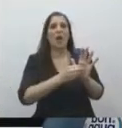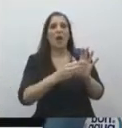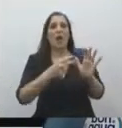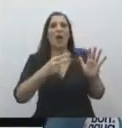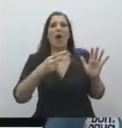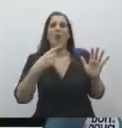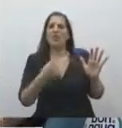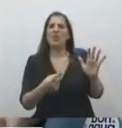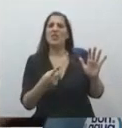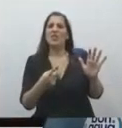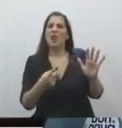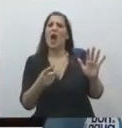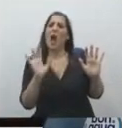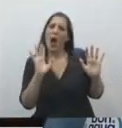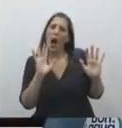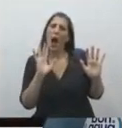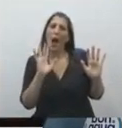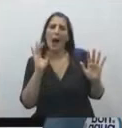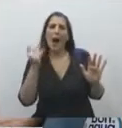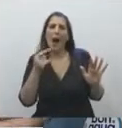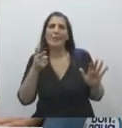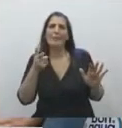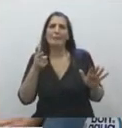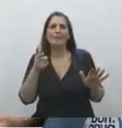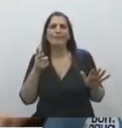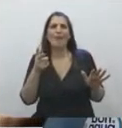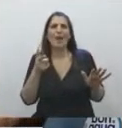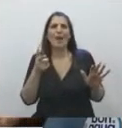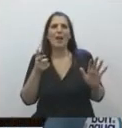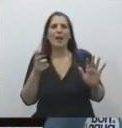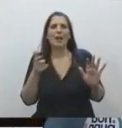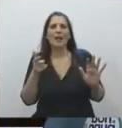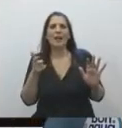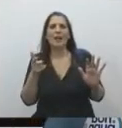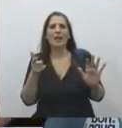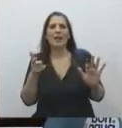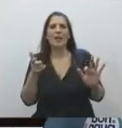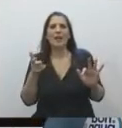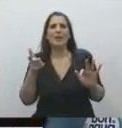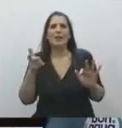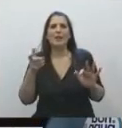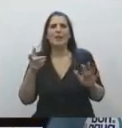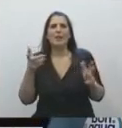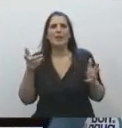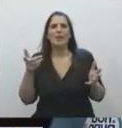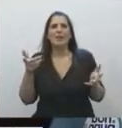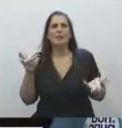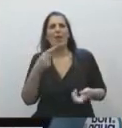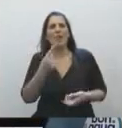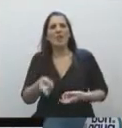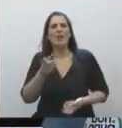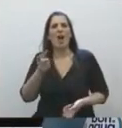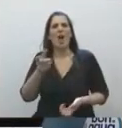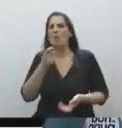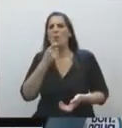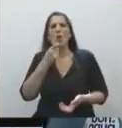Argentina hoy, ¿no? En este año electoral, bueno, con todo lo que ocurre alrededor, con todas las necesidades,